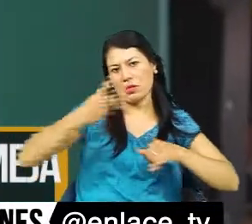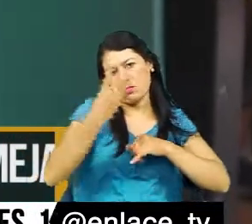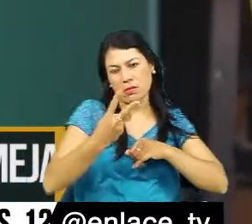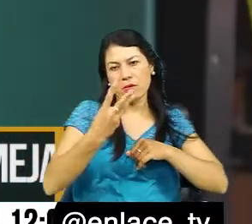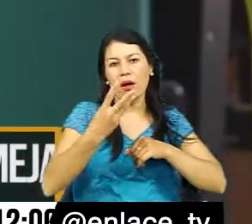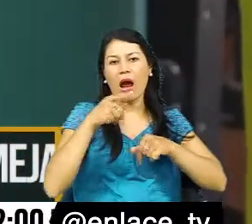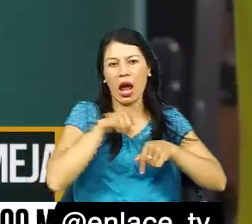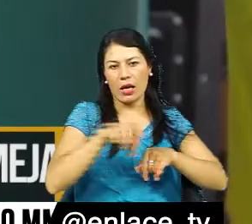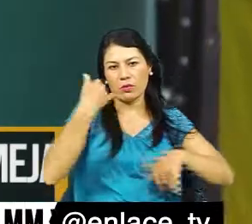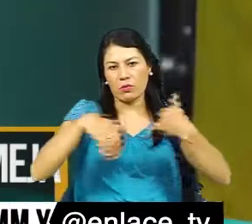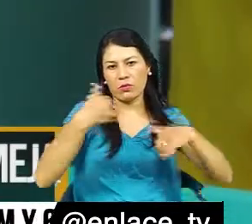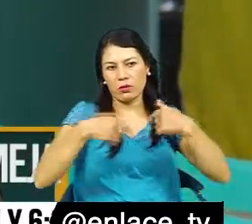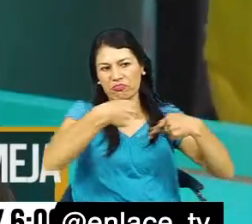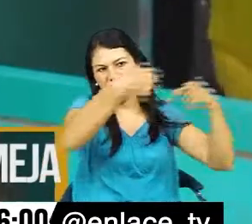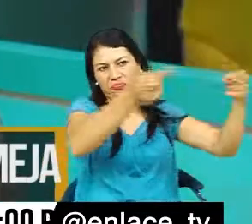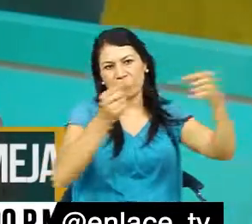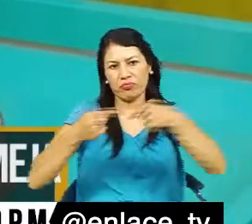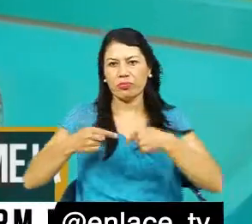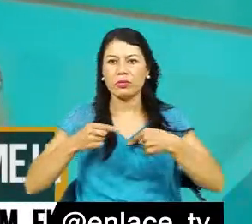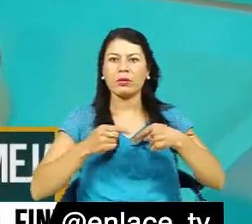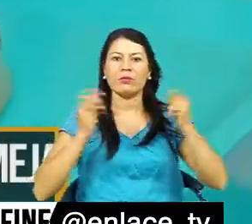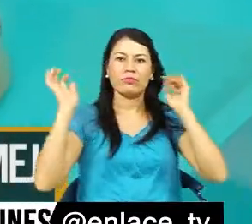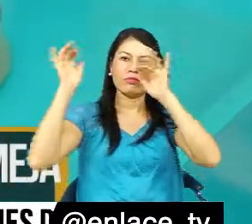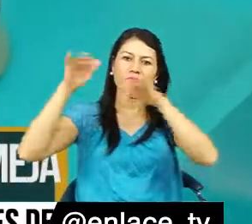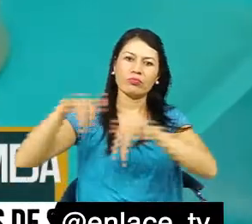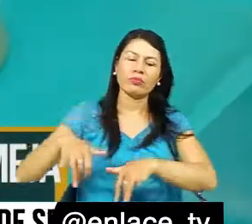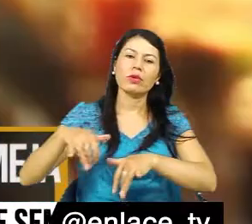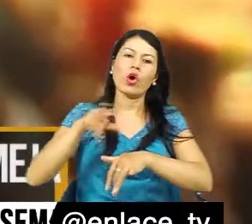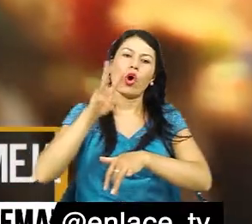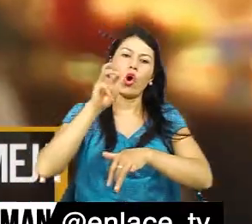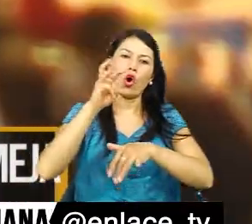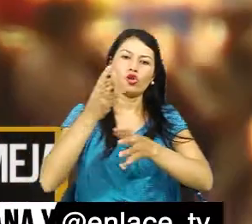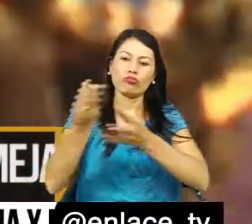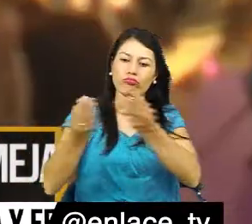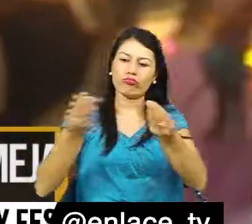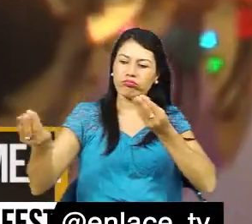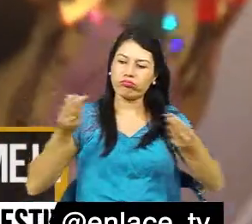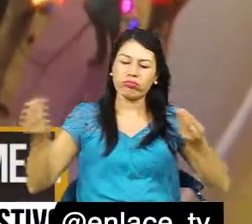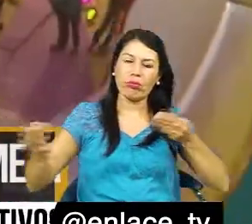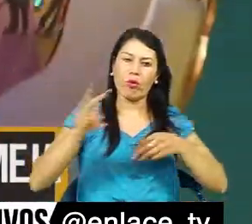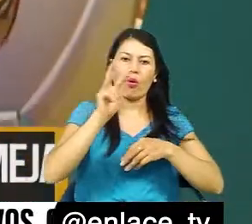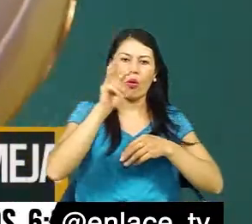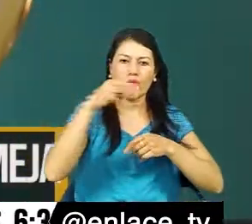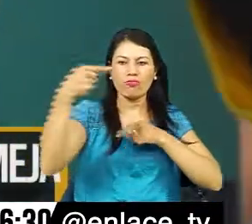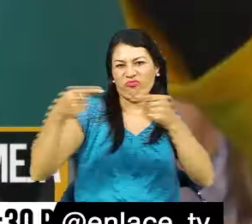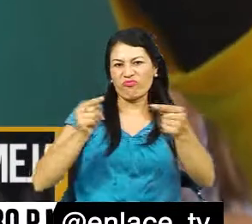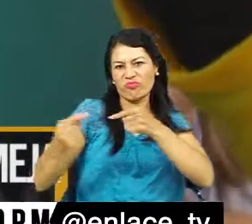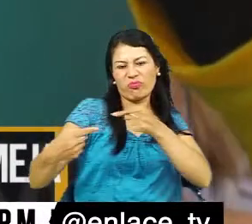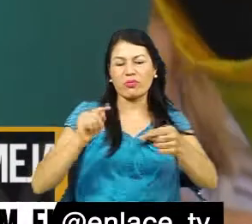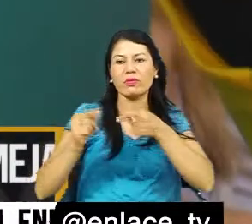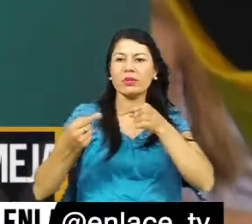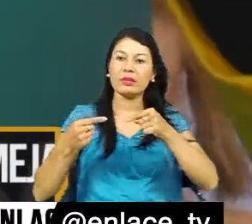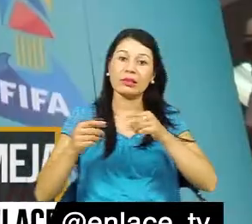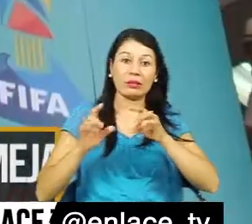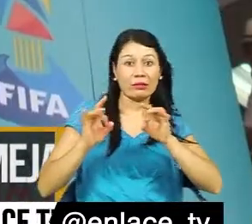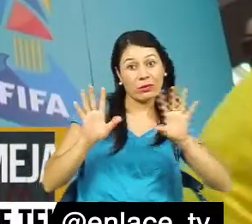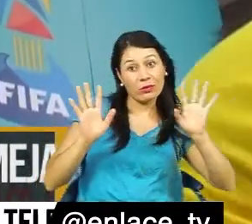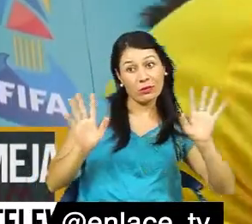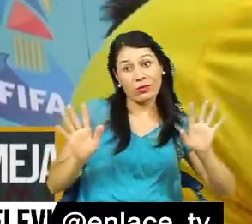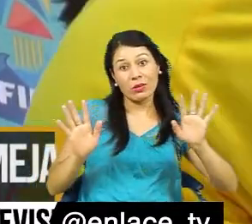Vamos a hacer la casa de 8 selecciones, de las cuales tenemos la fortuna de contar con